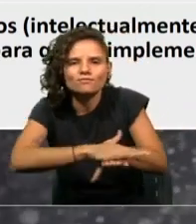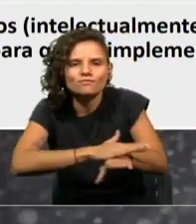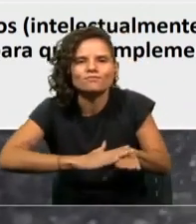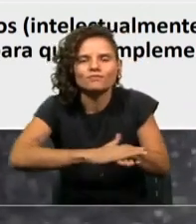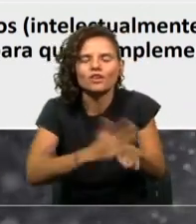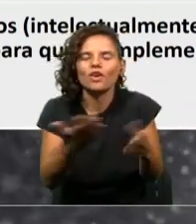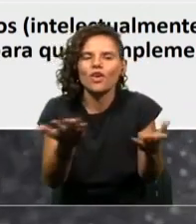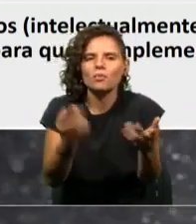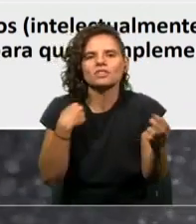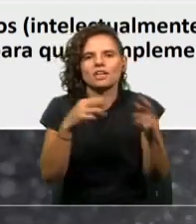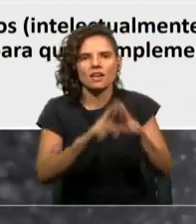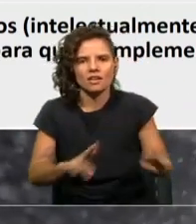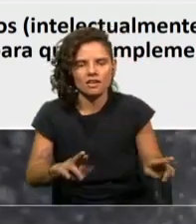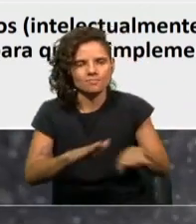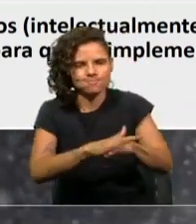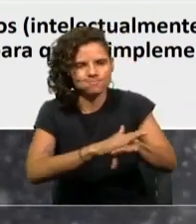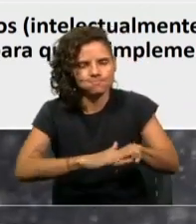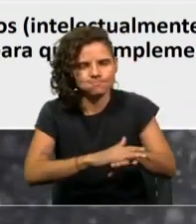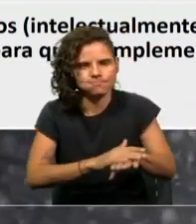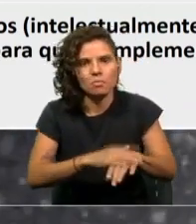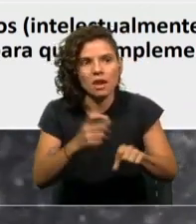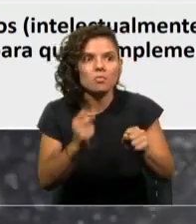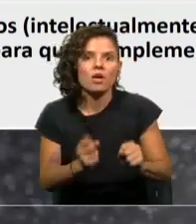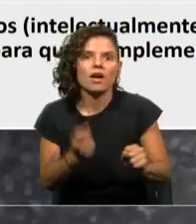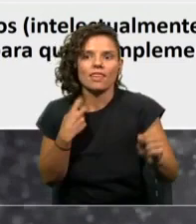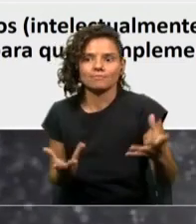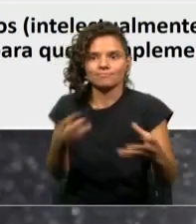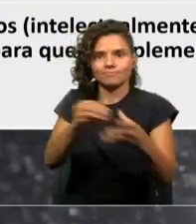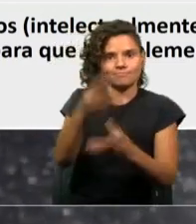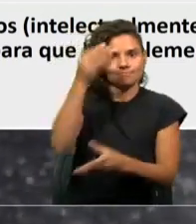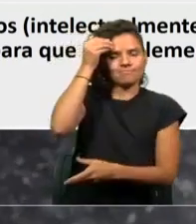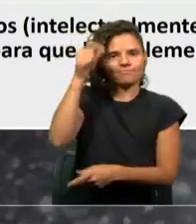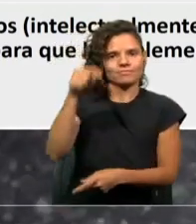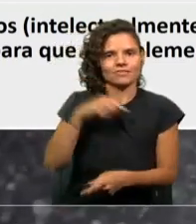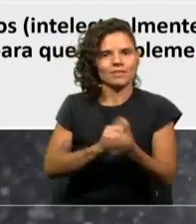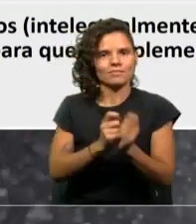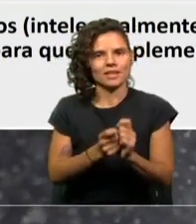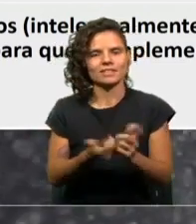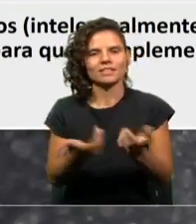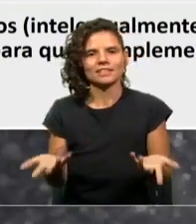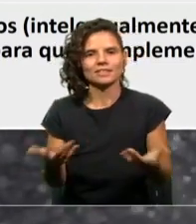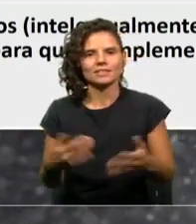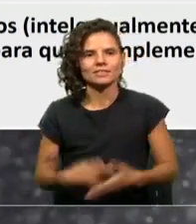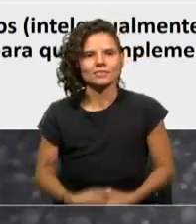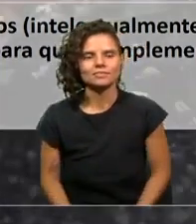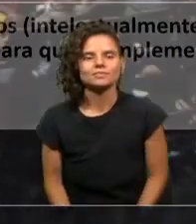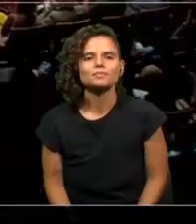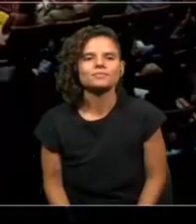pacífico, para que lo implementen. Esa es la tesis. Gracias.